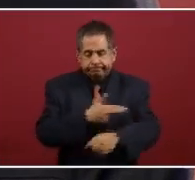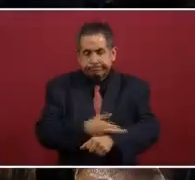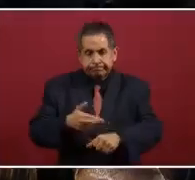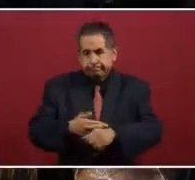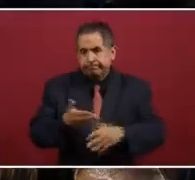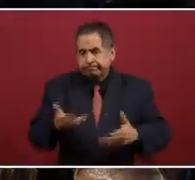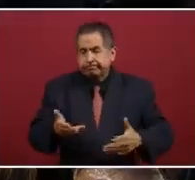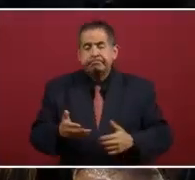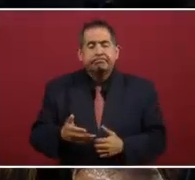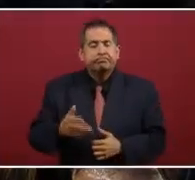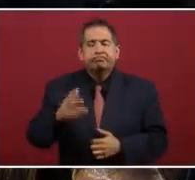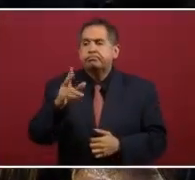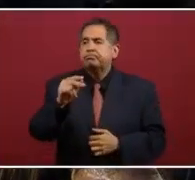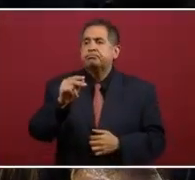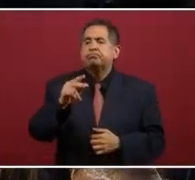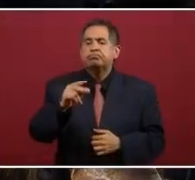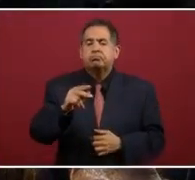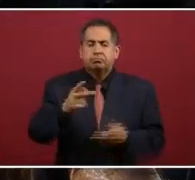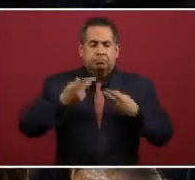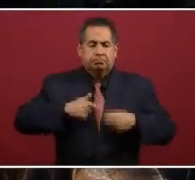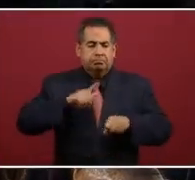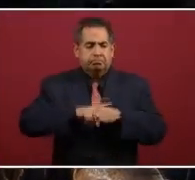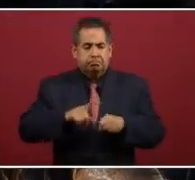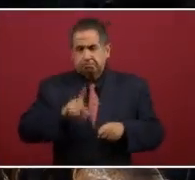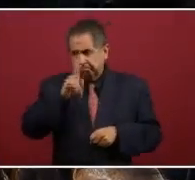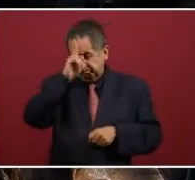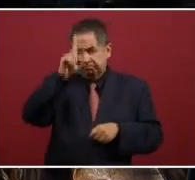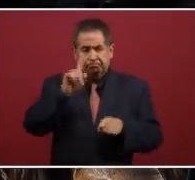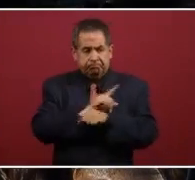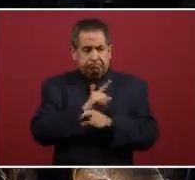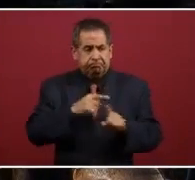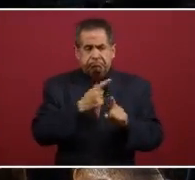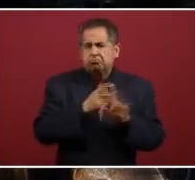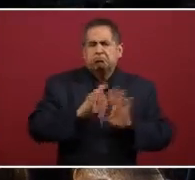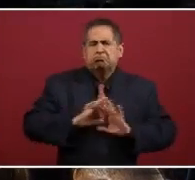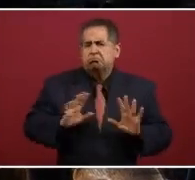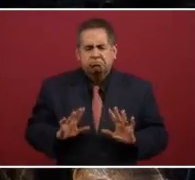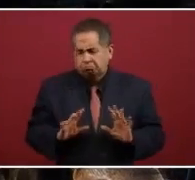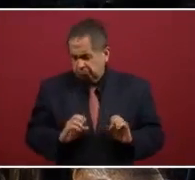es nada personal. Sí,